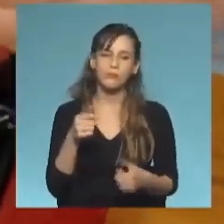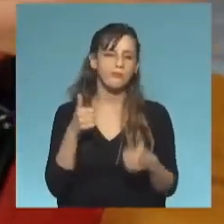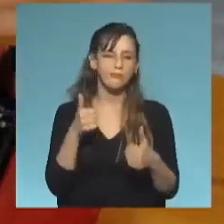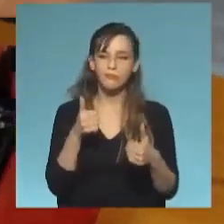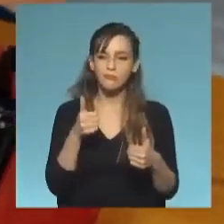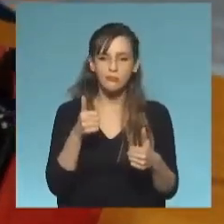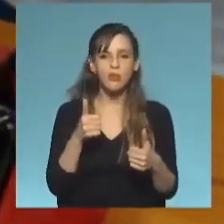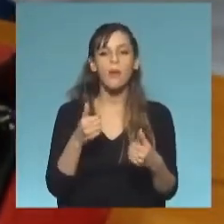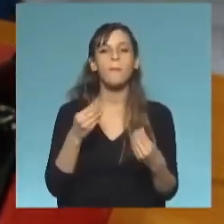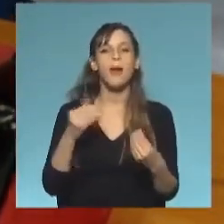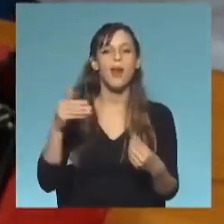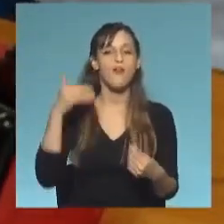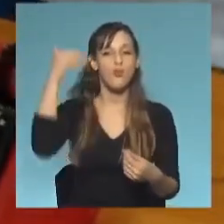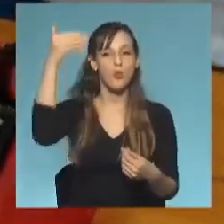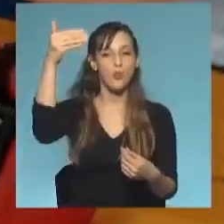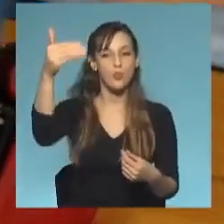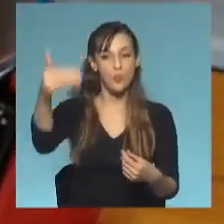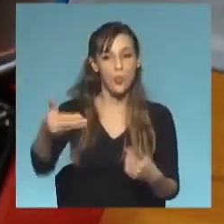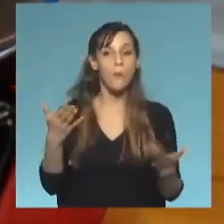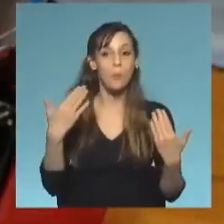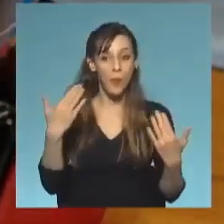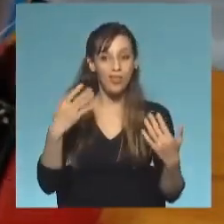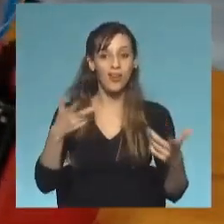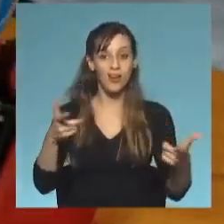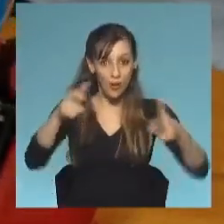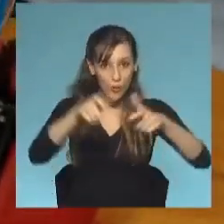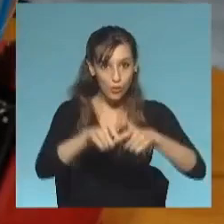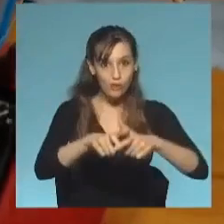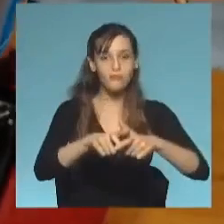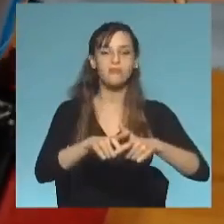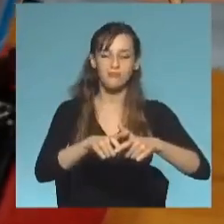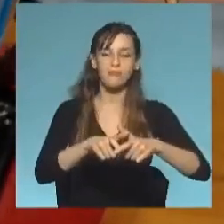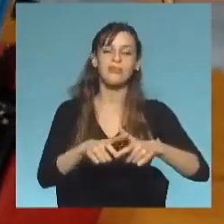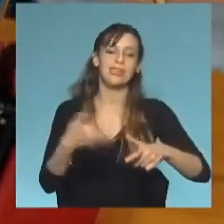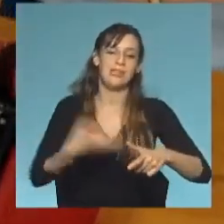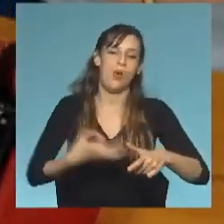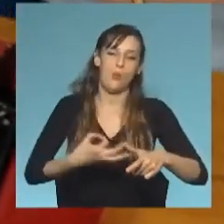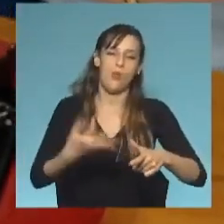cuando podamos juntarnos para servir, tenerlo así